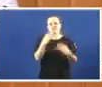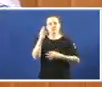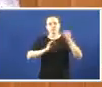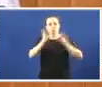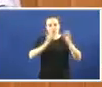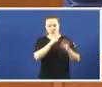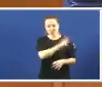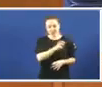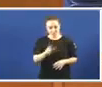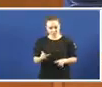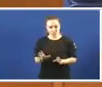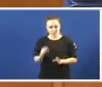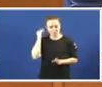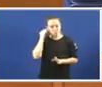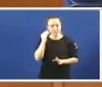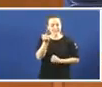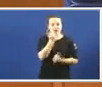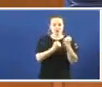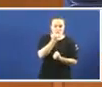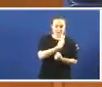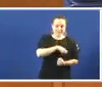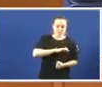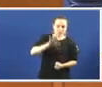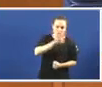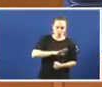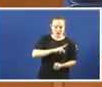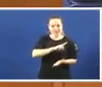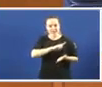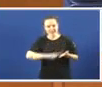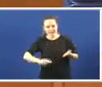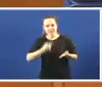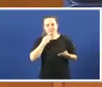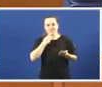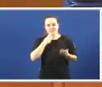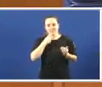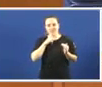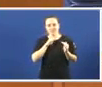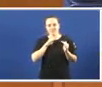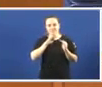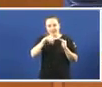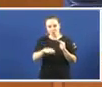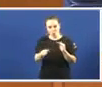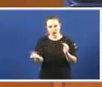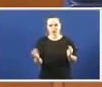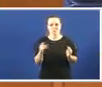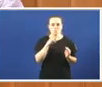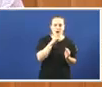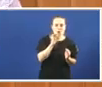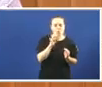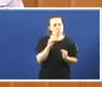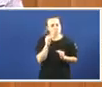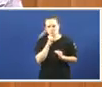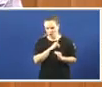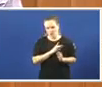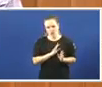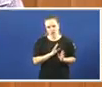situación da economía española e galega, o 93% é regular, mala ou moi mala. E teñen